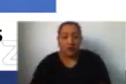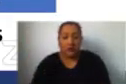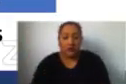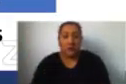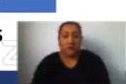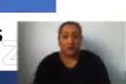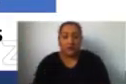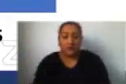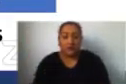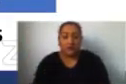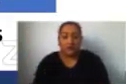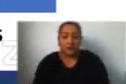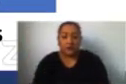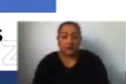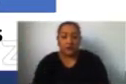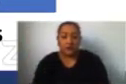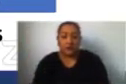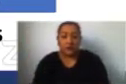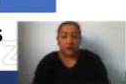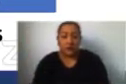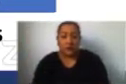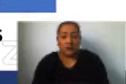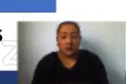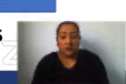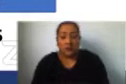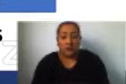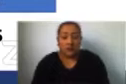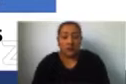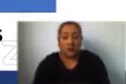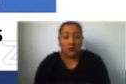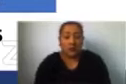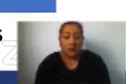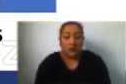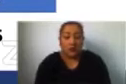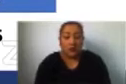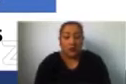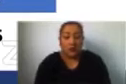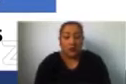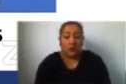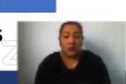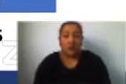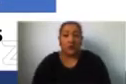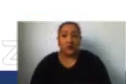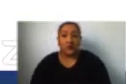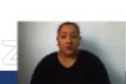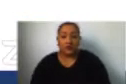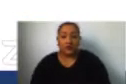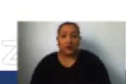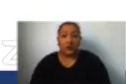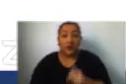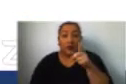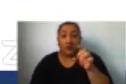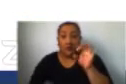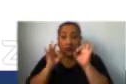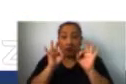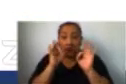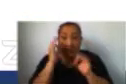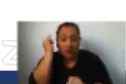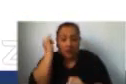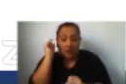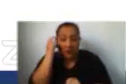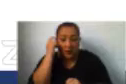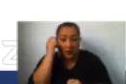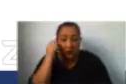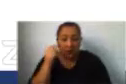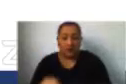quienes han permitido precisamente que tengamos 2.305 altas. En esta misma línea de pensamiento,